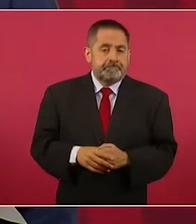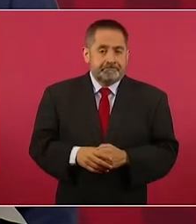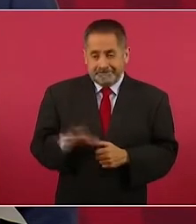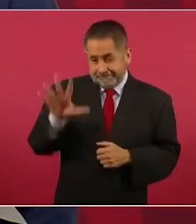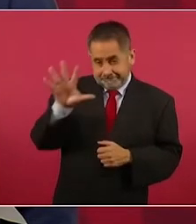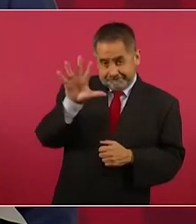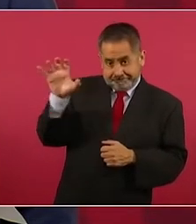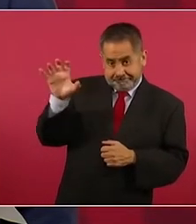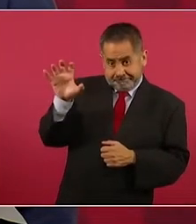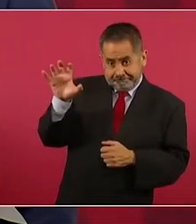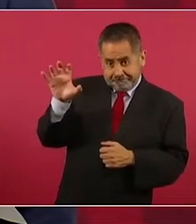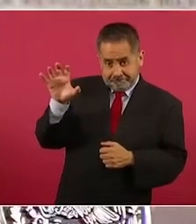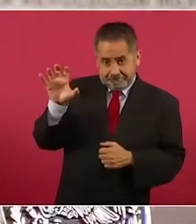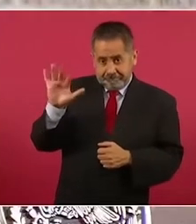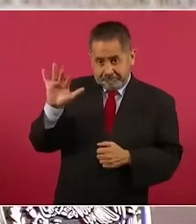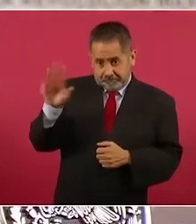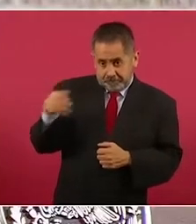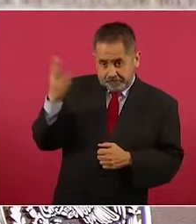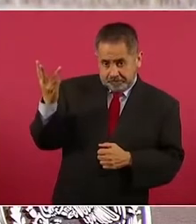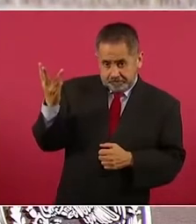de 553.